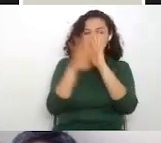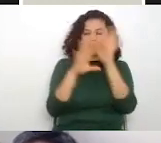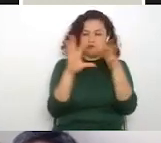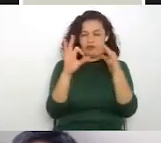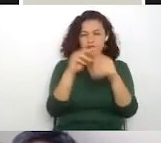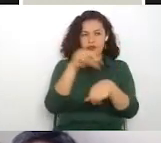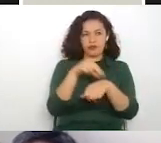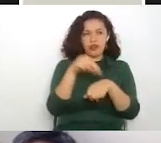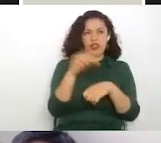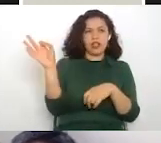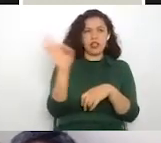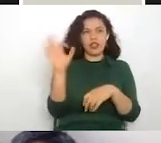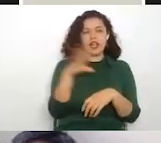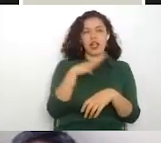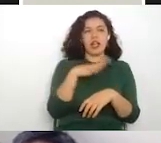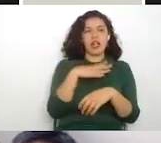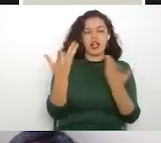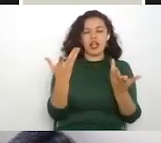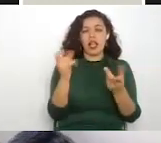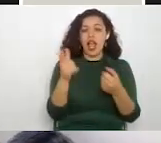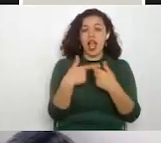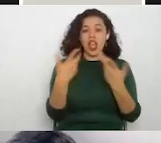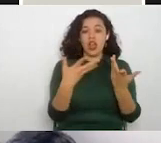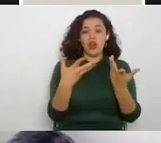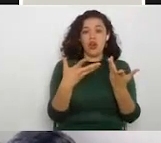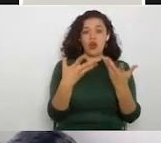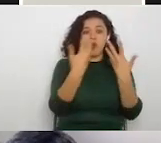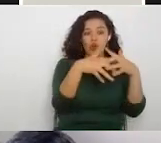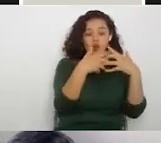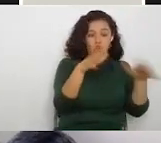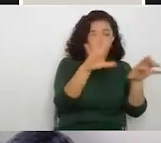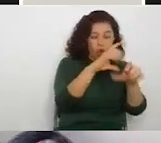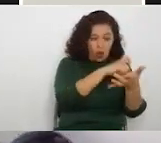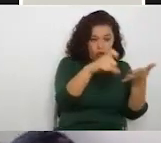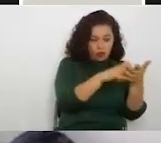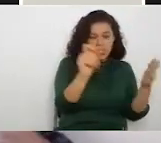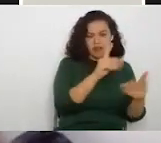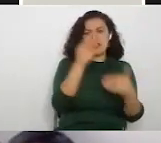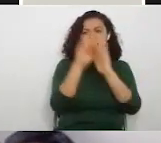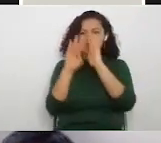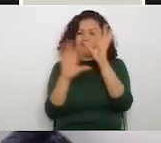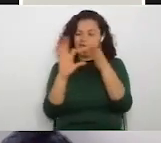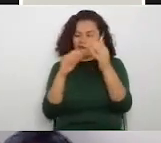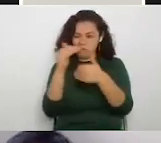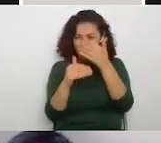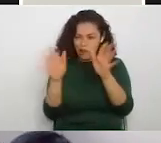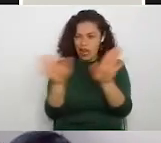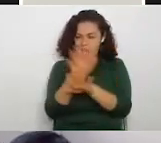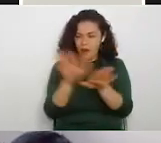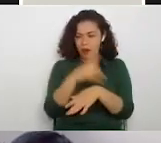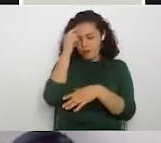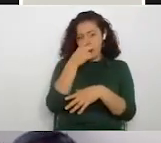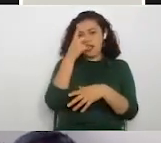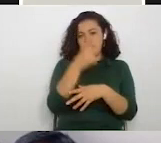tal vez se adquirió un nuevo equipo, pues haya necesidad de modificar el procedimiento para decir cómo se debe de manejar